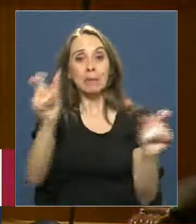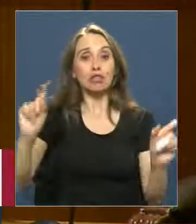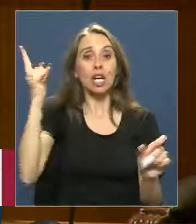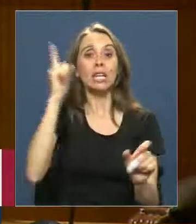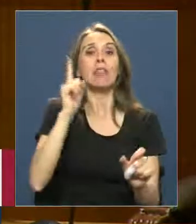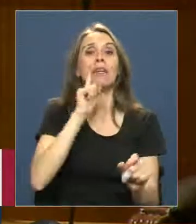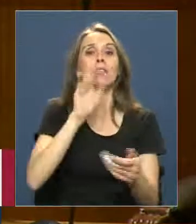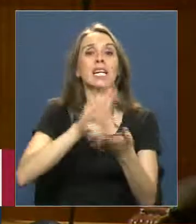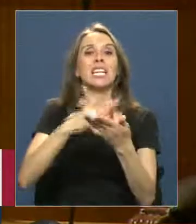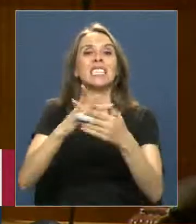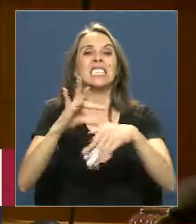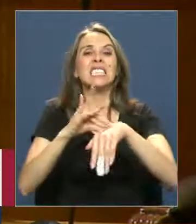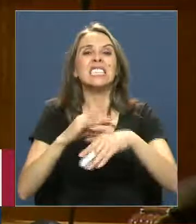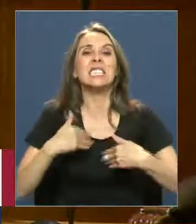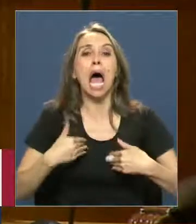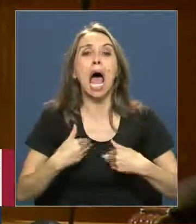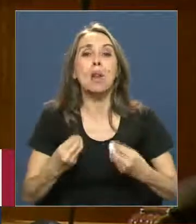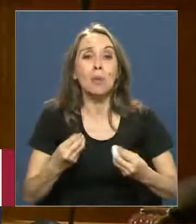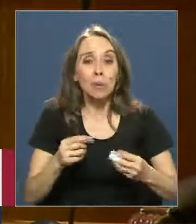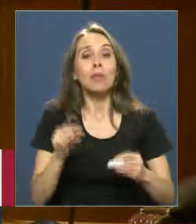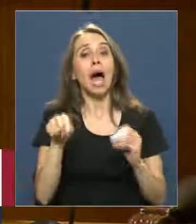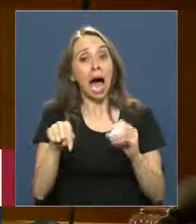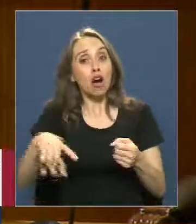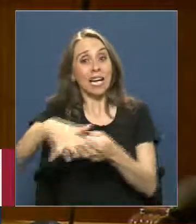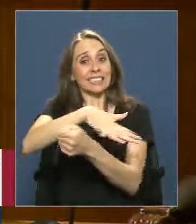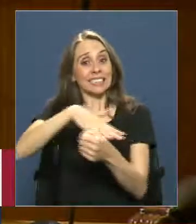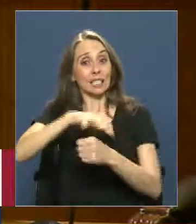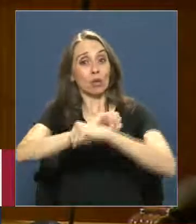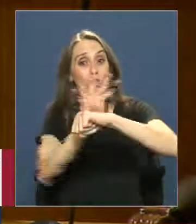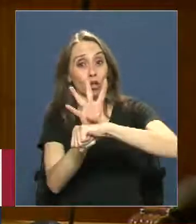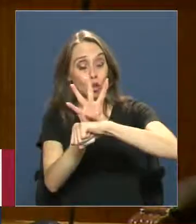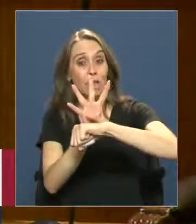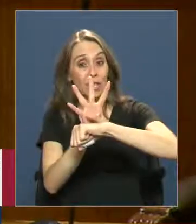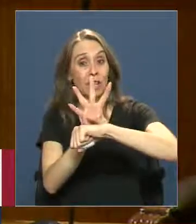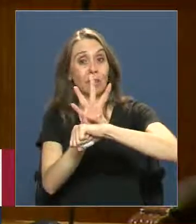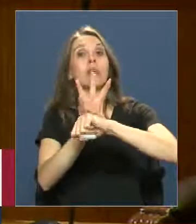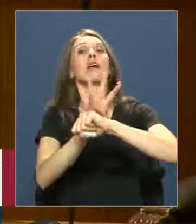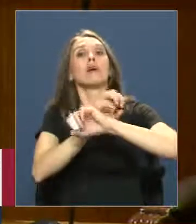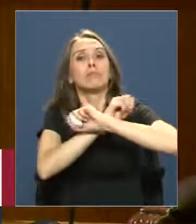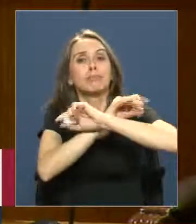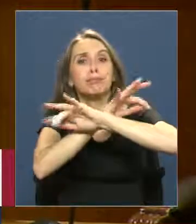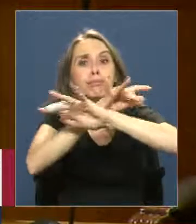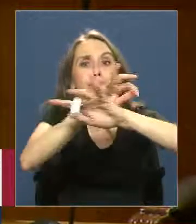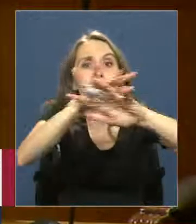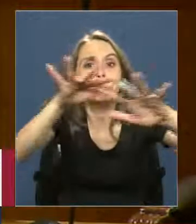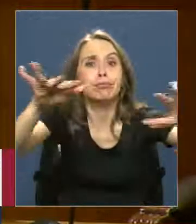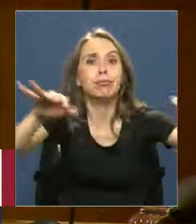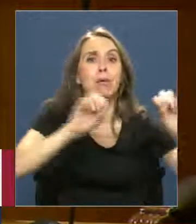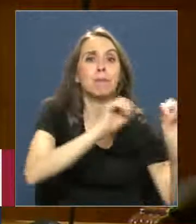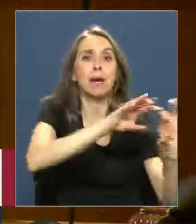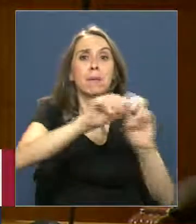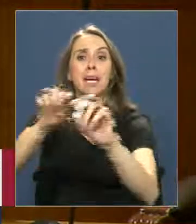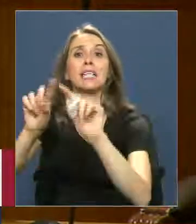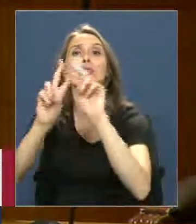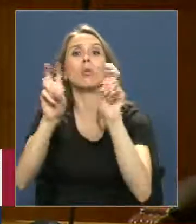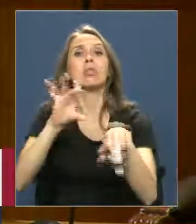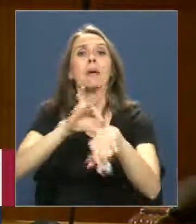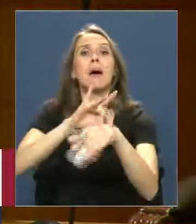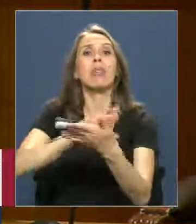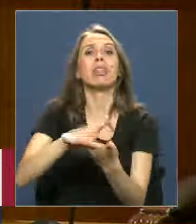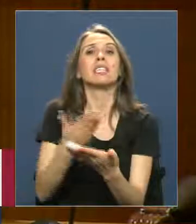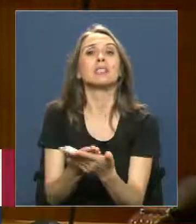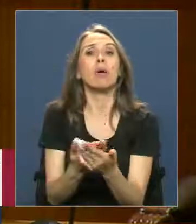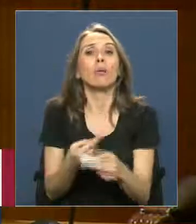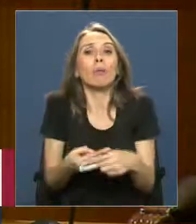general. Bajo el contexto en el cual nos encontramos, la propagación del COVID-19 es un asunto de salubridad